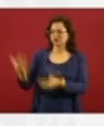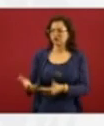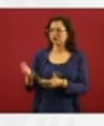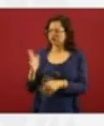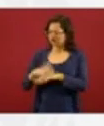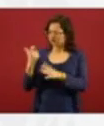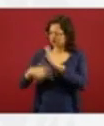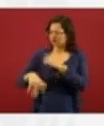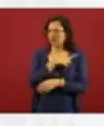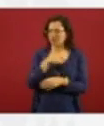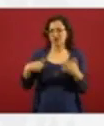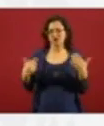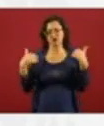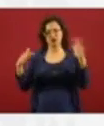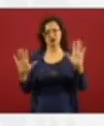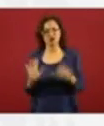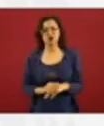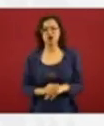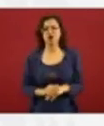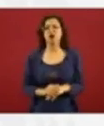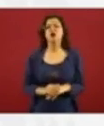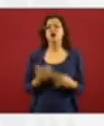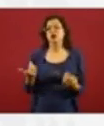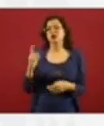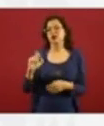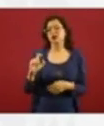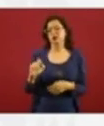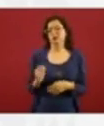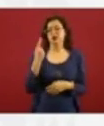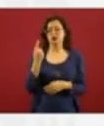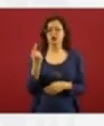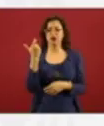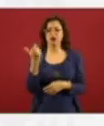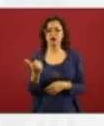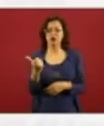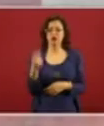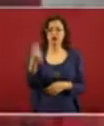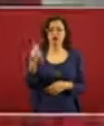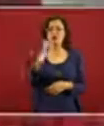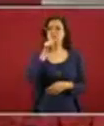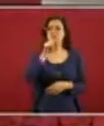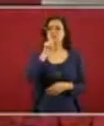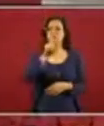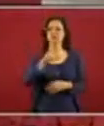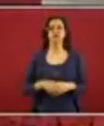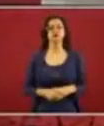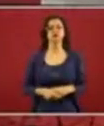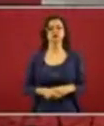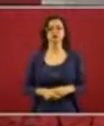importan. 21 pesos franquicia de Pemex por litro de diésel en Talpa de Allende, en